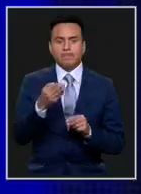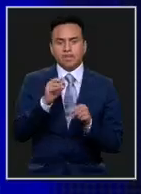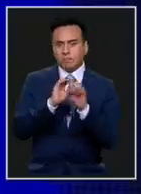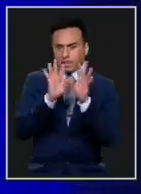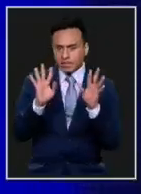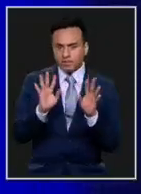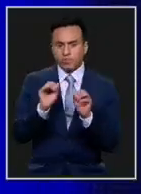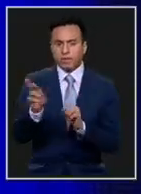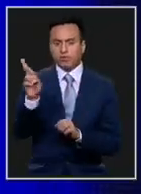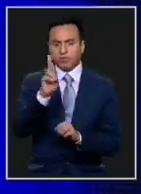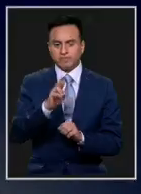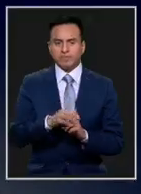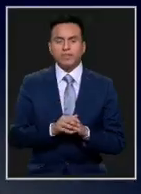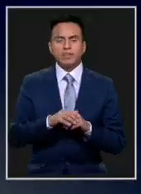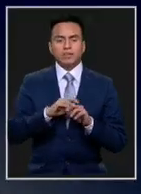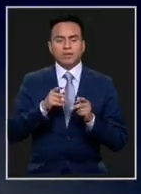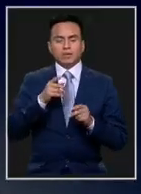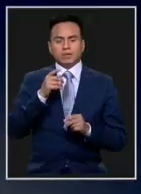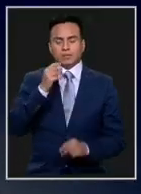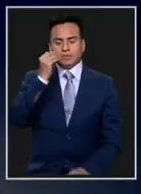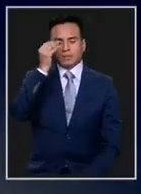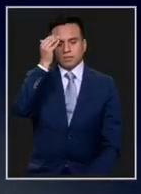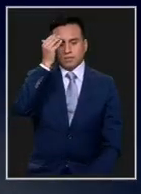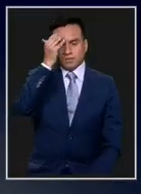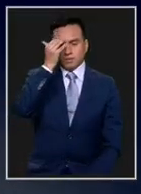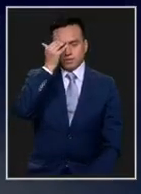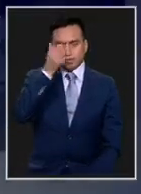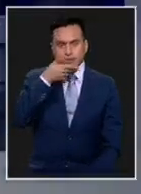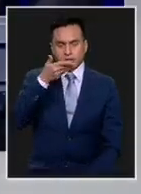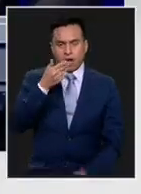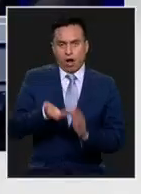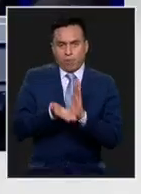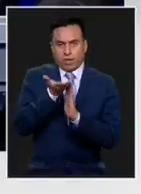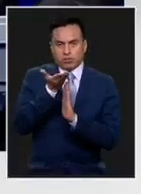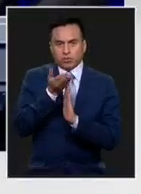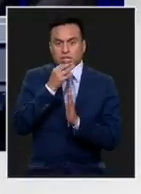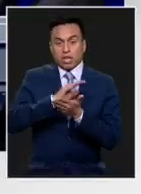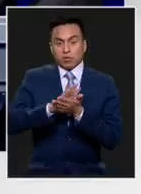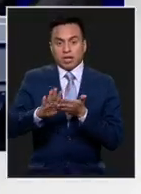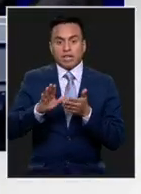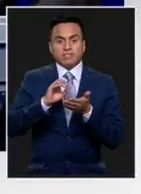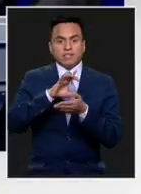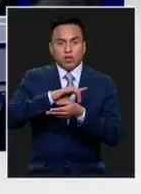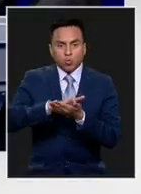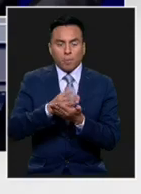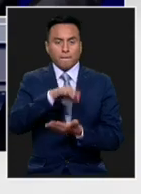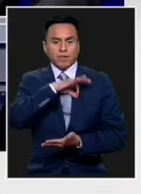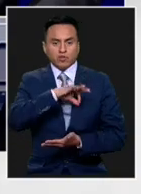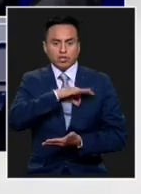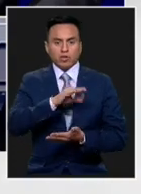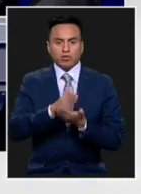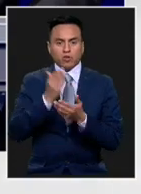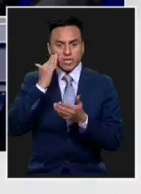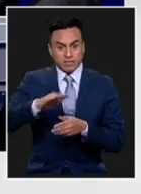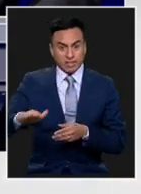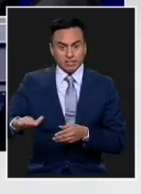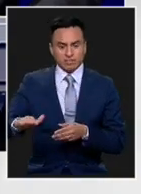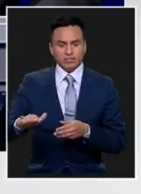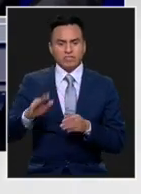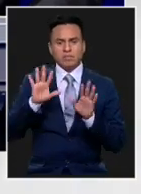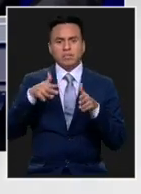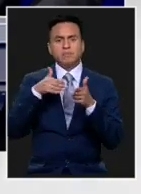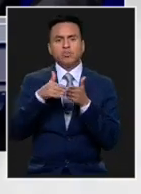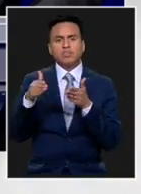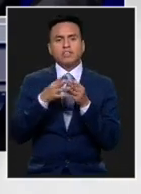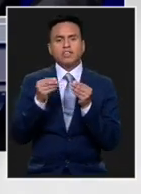José, para que pueda significa un aumento. Si es que yo tomo lo que tú dices de gratuidad, de salud, de pensiones, de educación inicial, de 10 mil